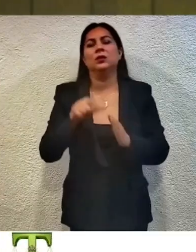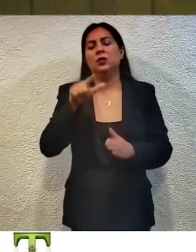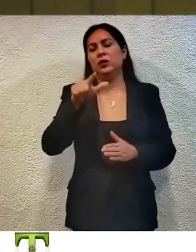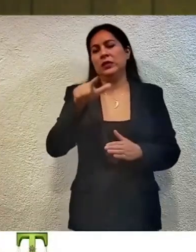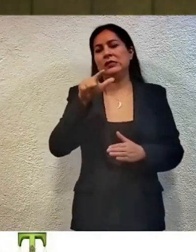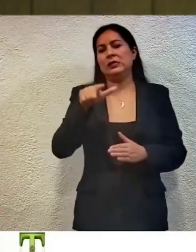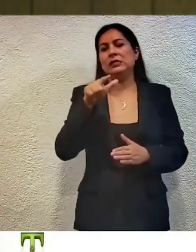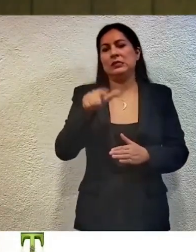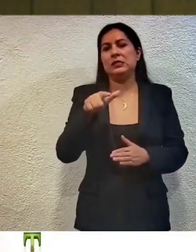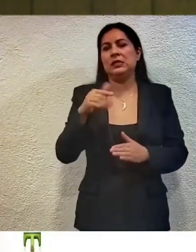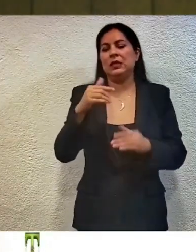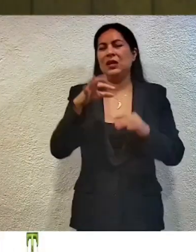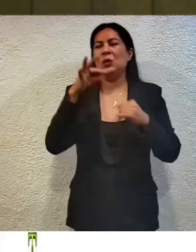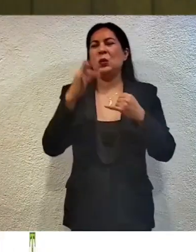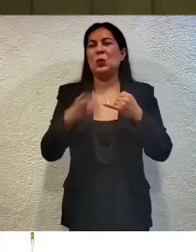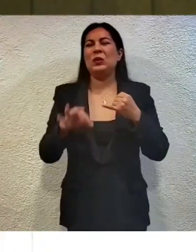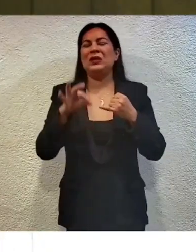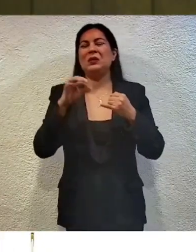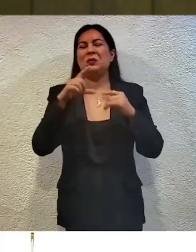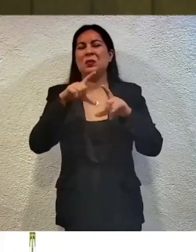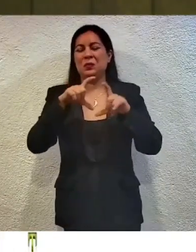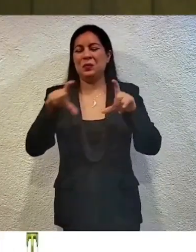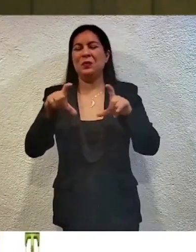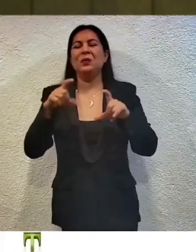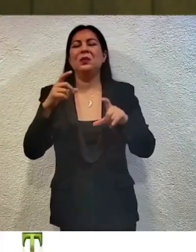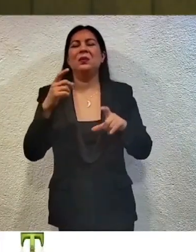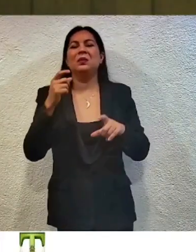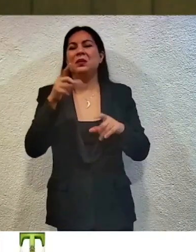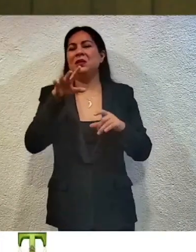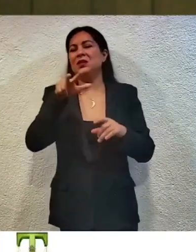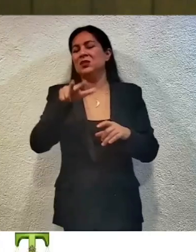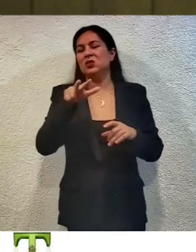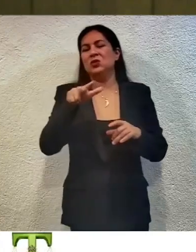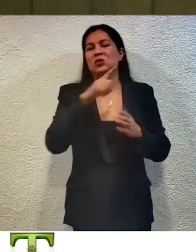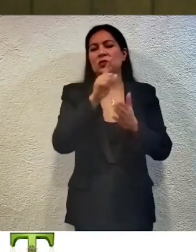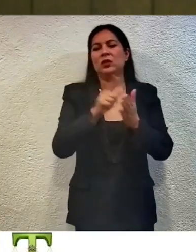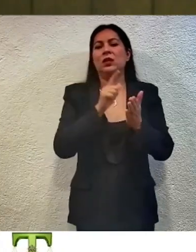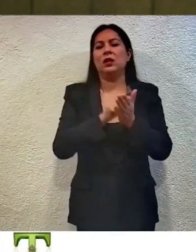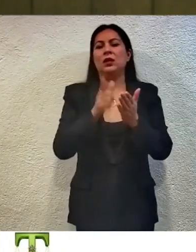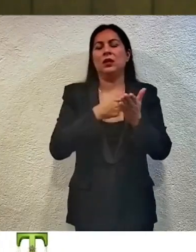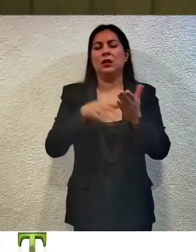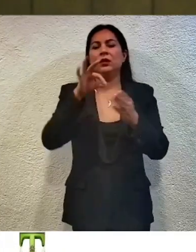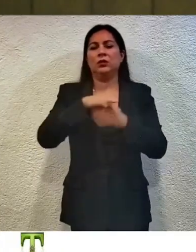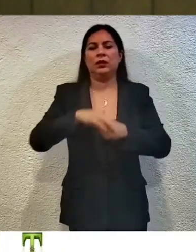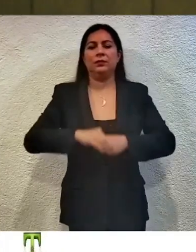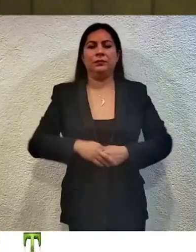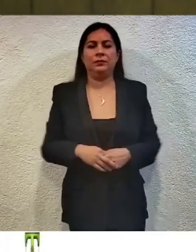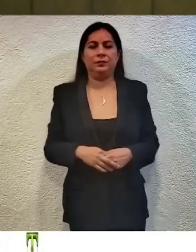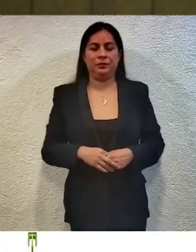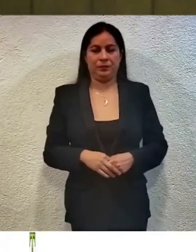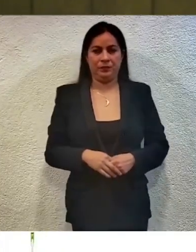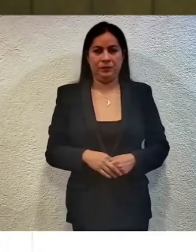17, penúltimo y último párrafo y 18 de la Ley Electoral.